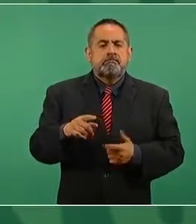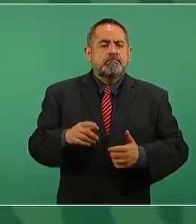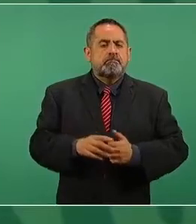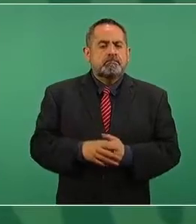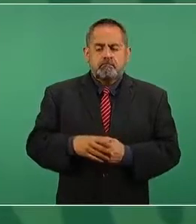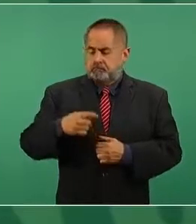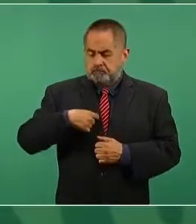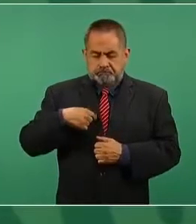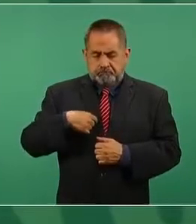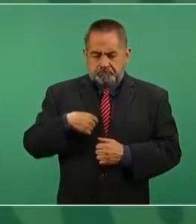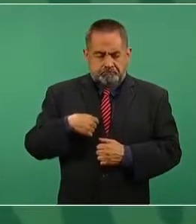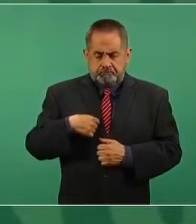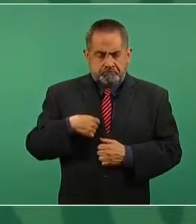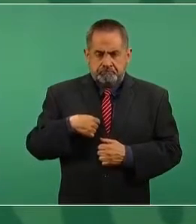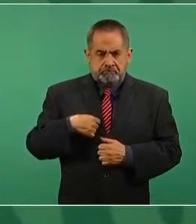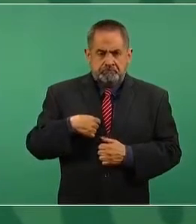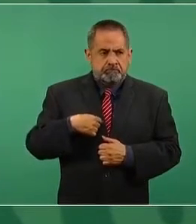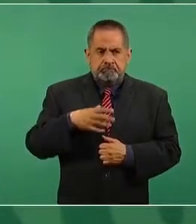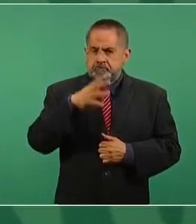pagar